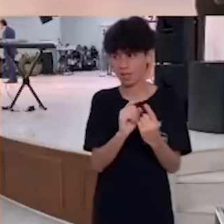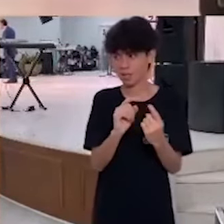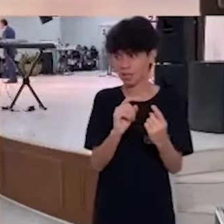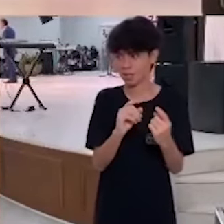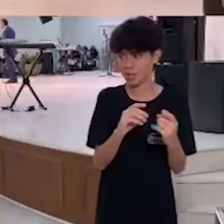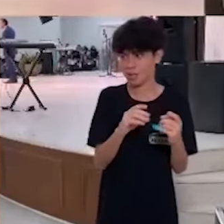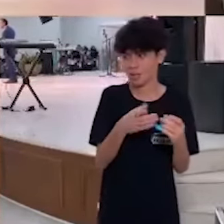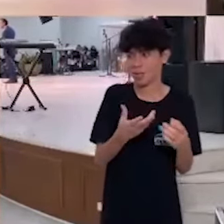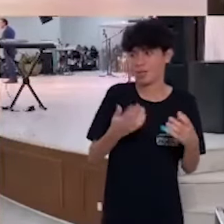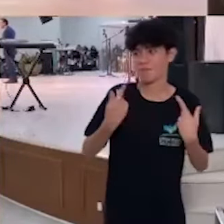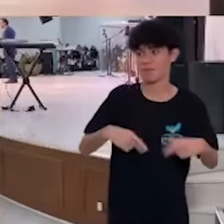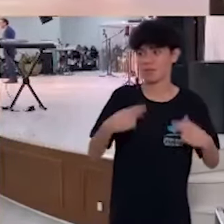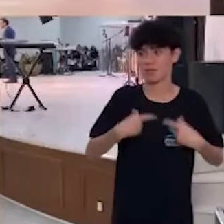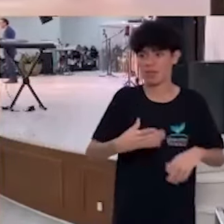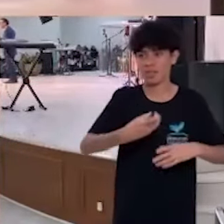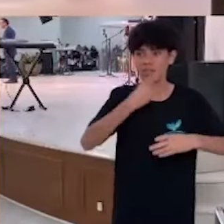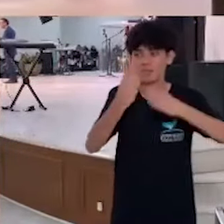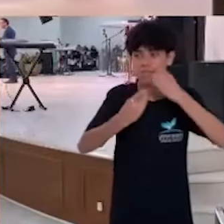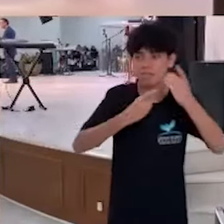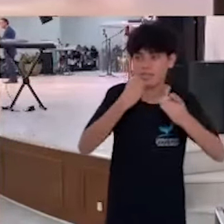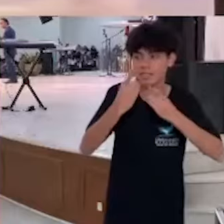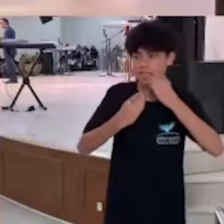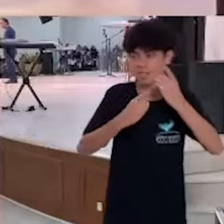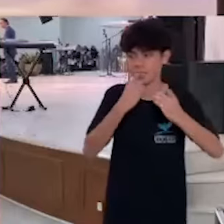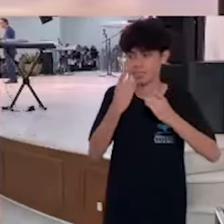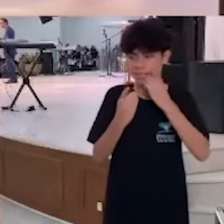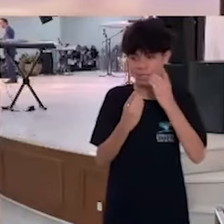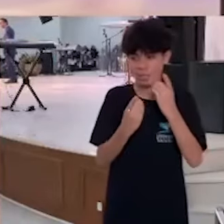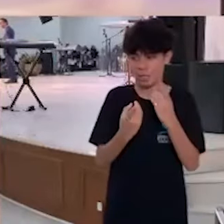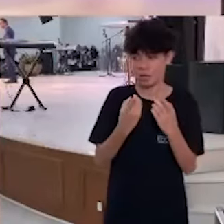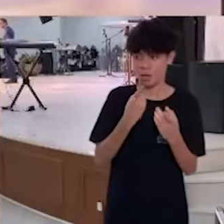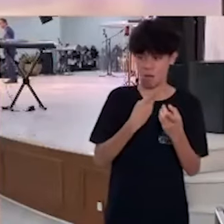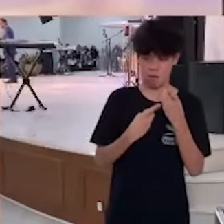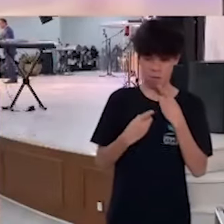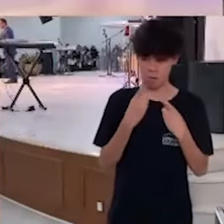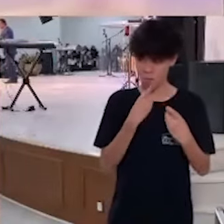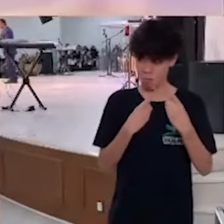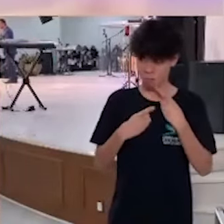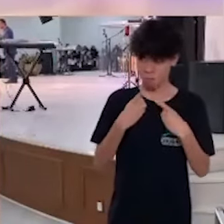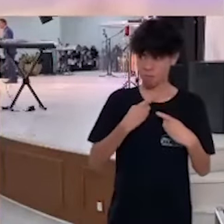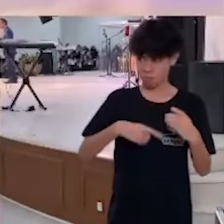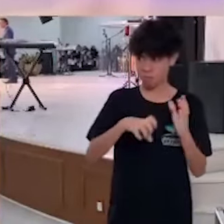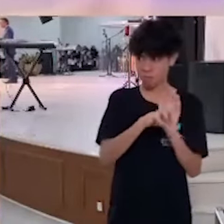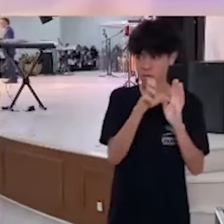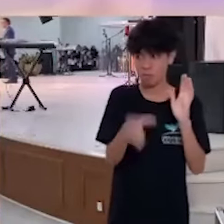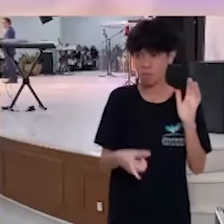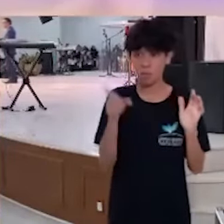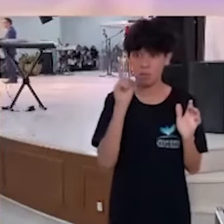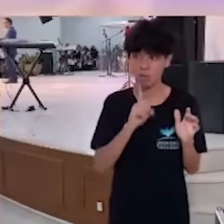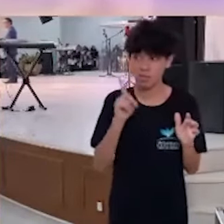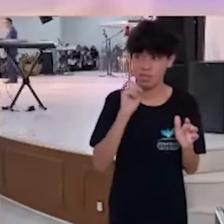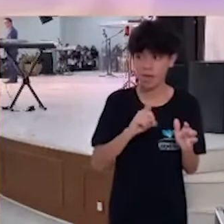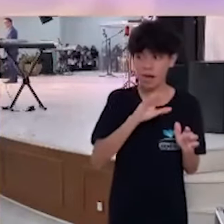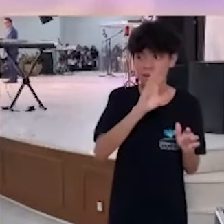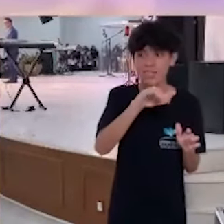especialmente de las mujeres. ¡Ay, pastor, qué bonita corbata trae! Por eso yo no me quise poner corbata